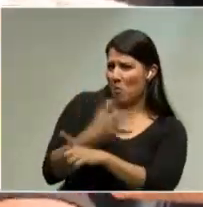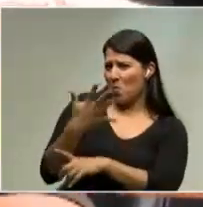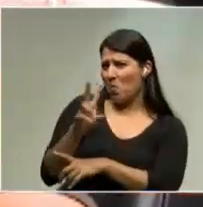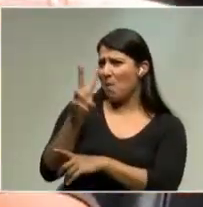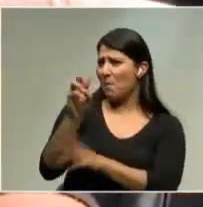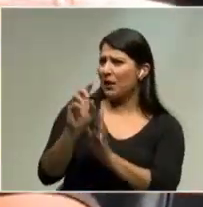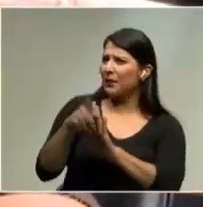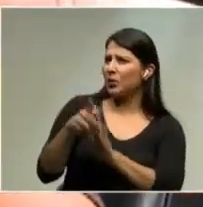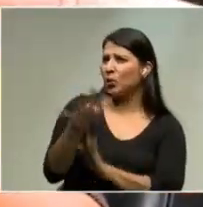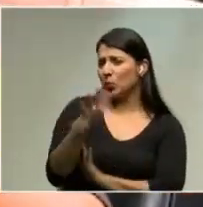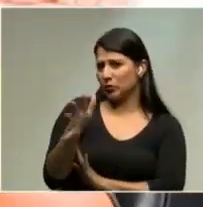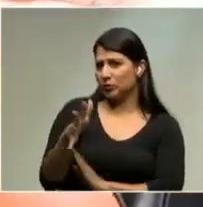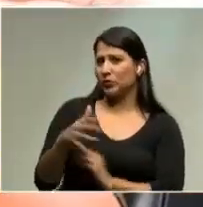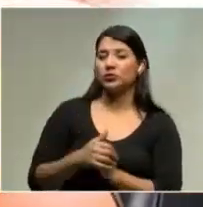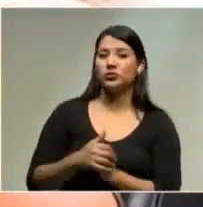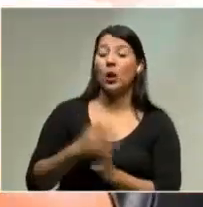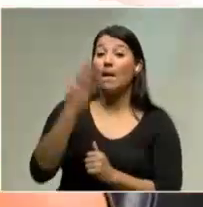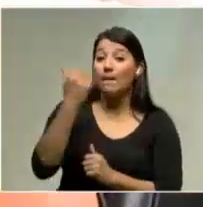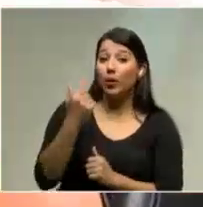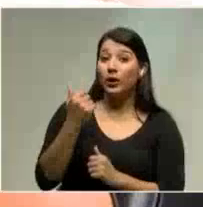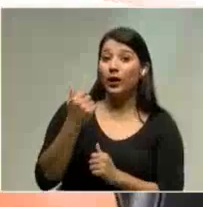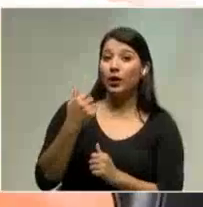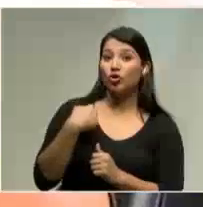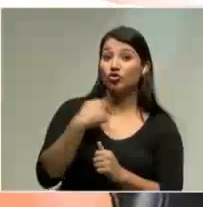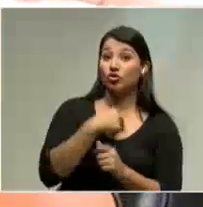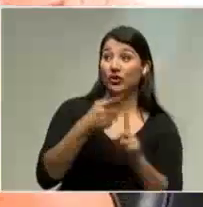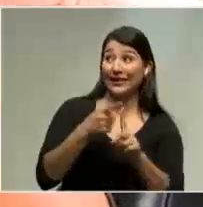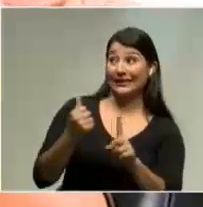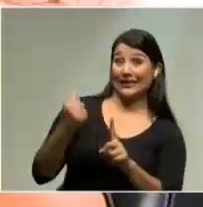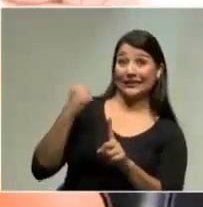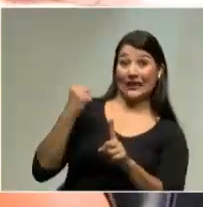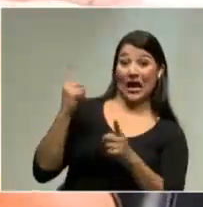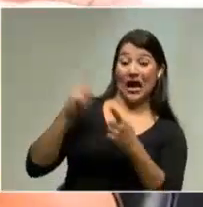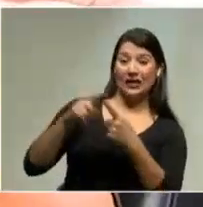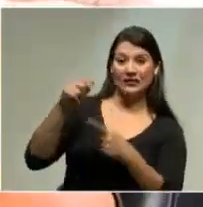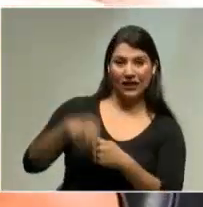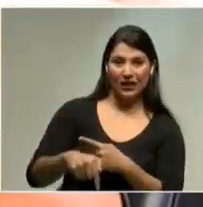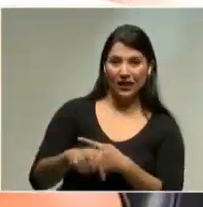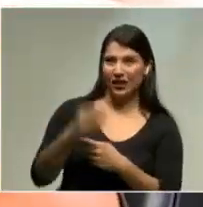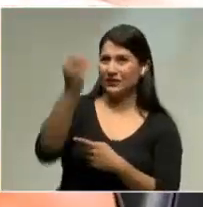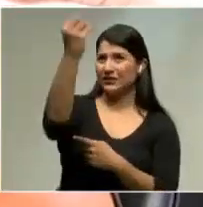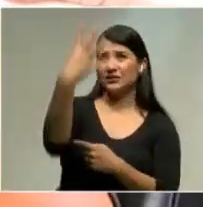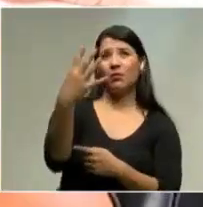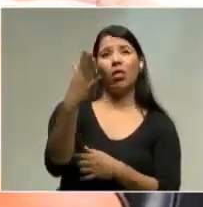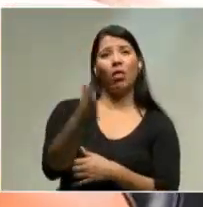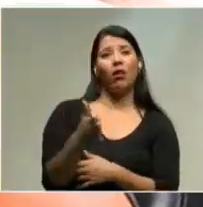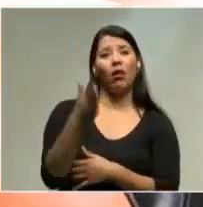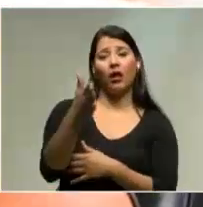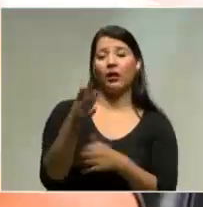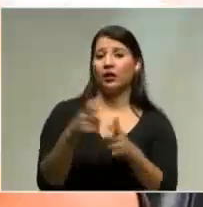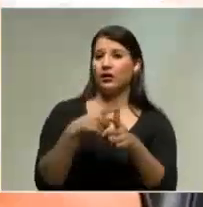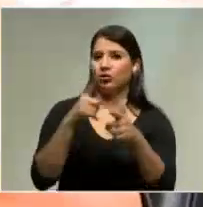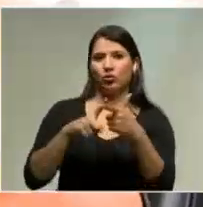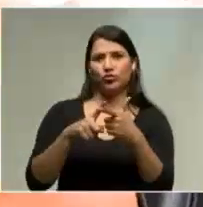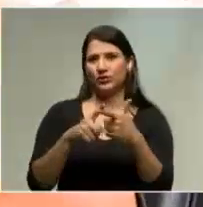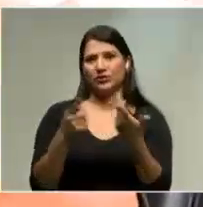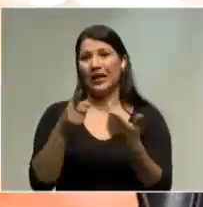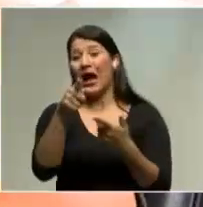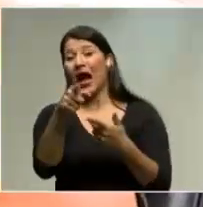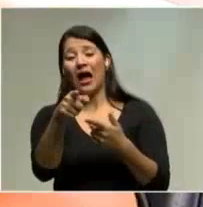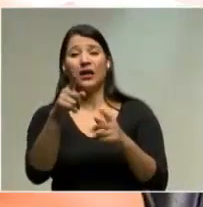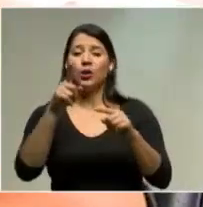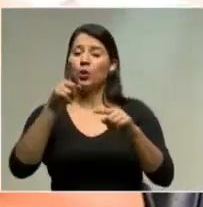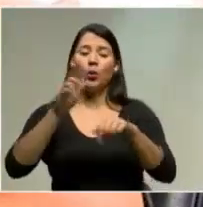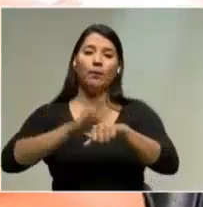20 minutos más o menos, porque estamos desde allá arriba hasta aquí. El semáforo es muy lerdo, entonces sí, esa parte de ahí no nos